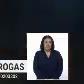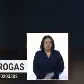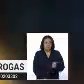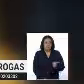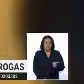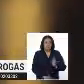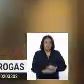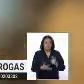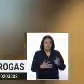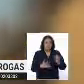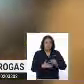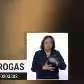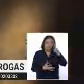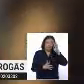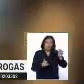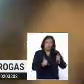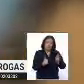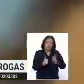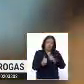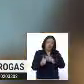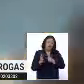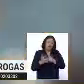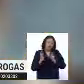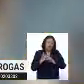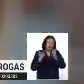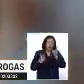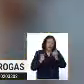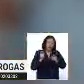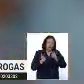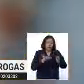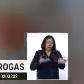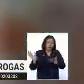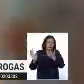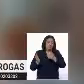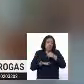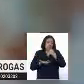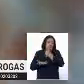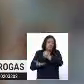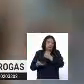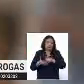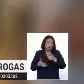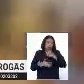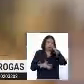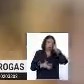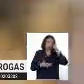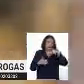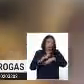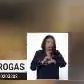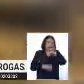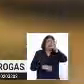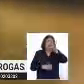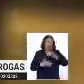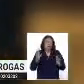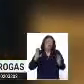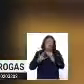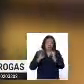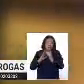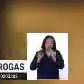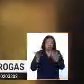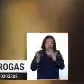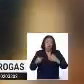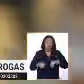a través de un seguimiento al que realizaba el Delivery la policía logró dar con esta vivienda ubicada en la Urbanización maranga en San